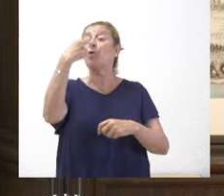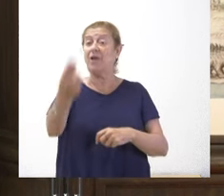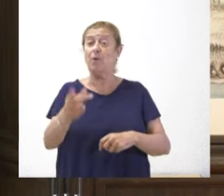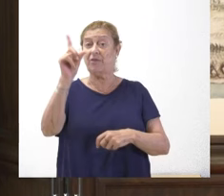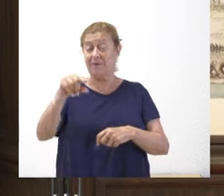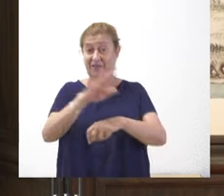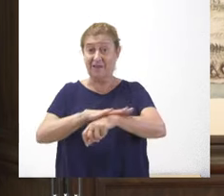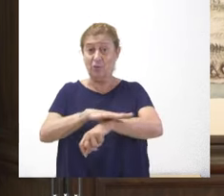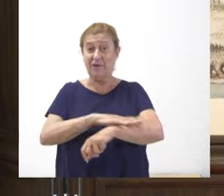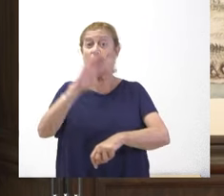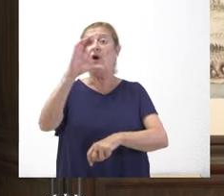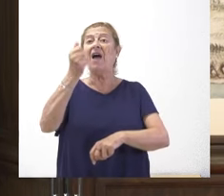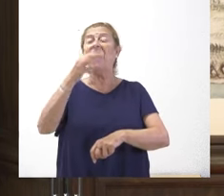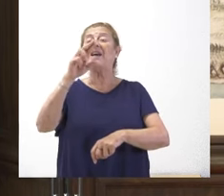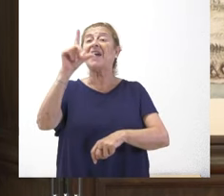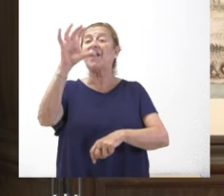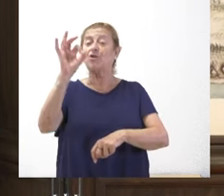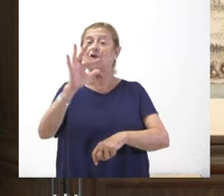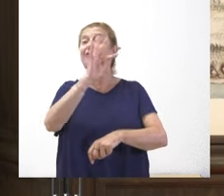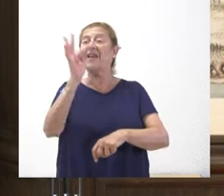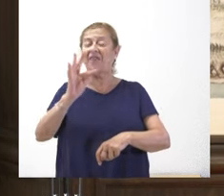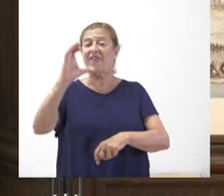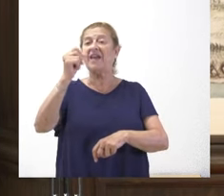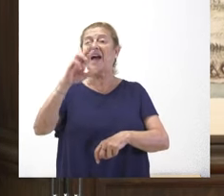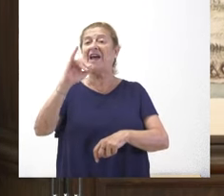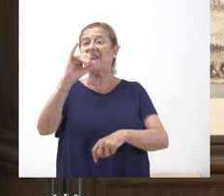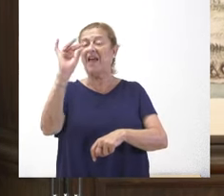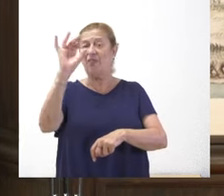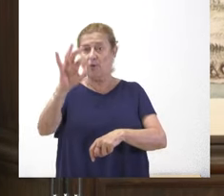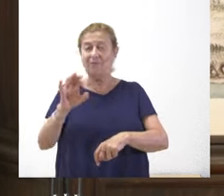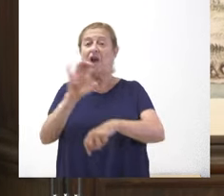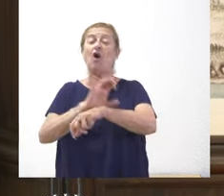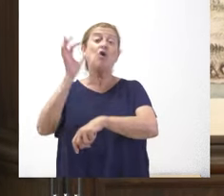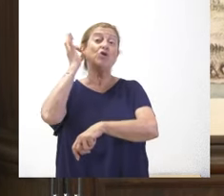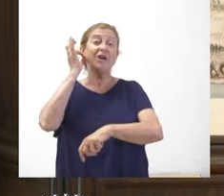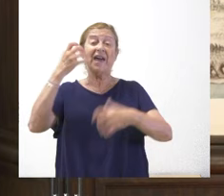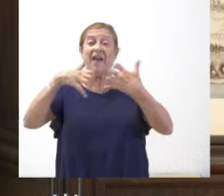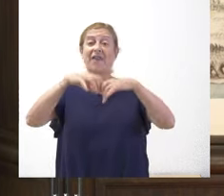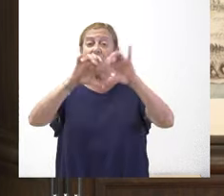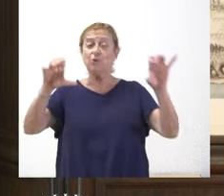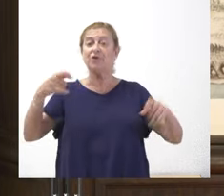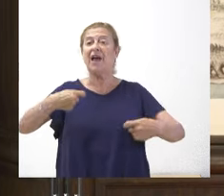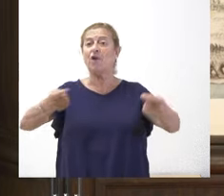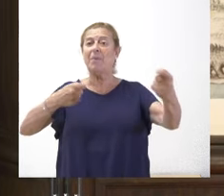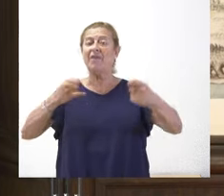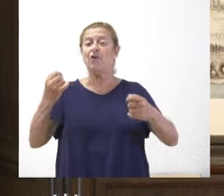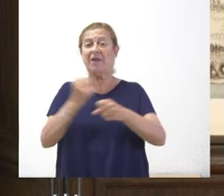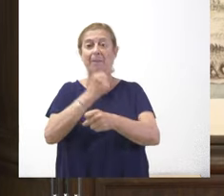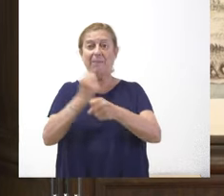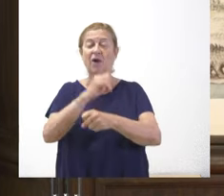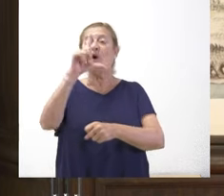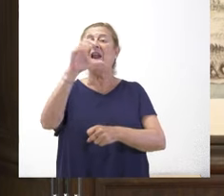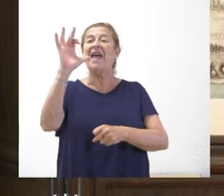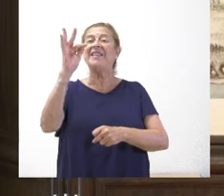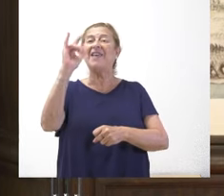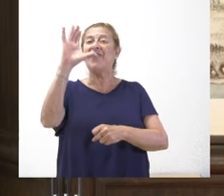gobierno Carlos Fernández carriedo consejera de Industria comercio y empleo le